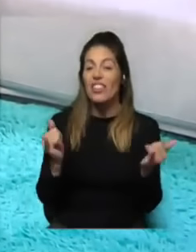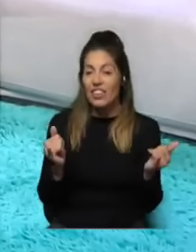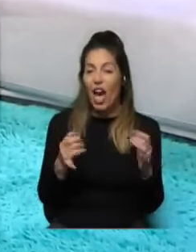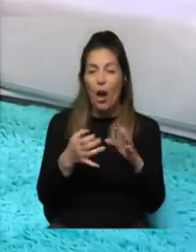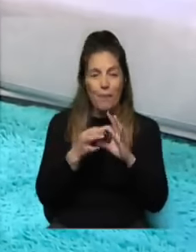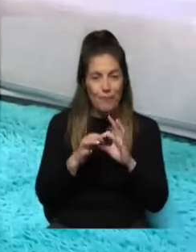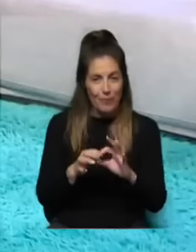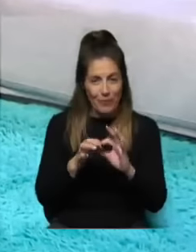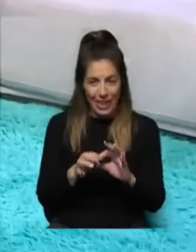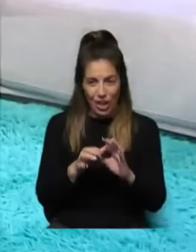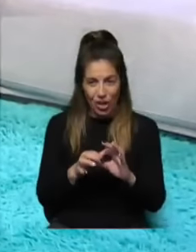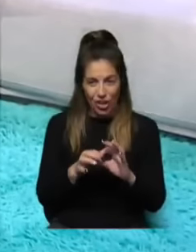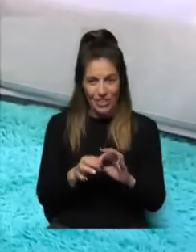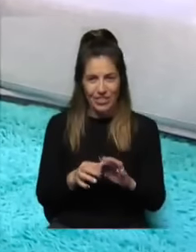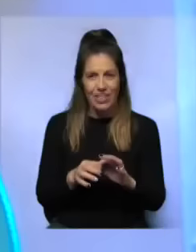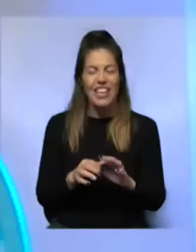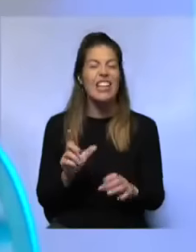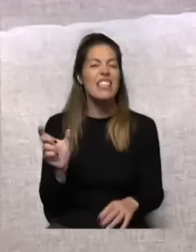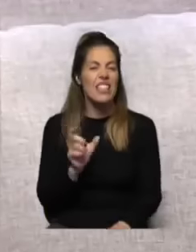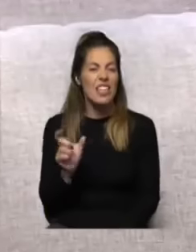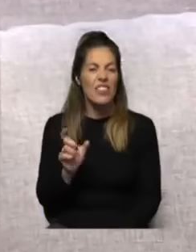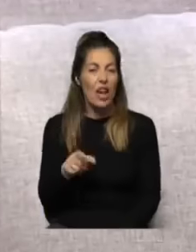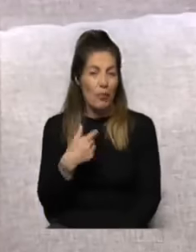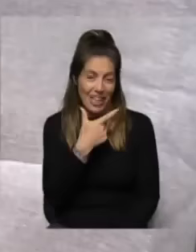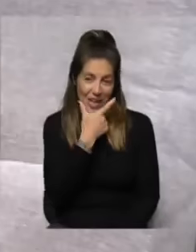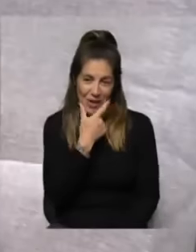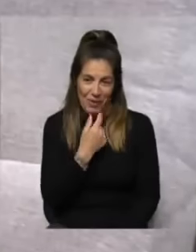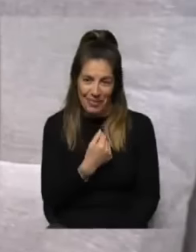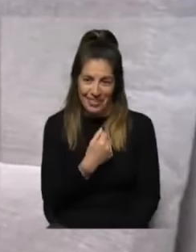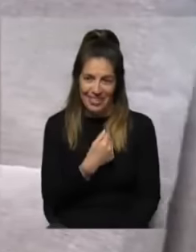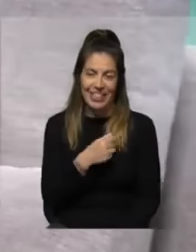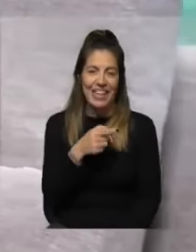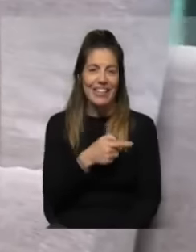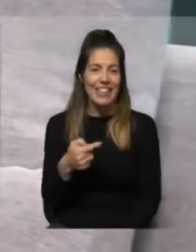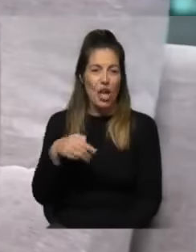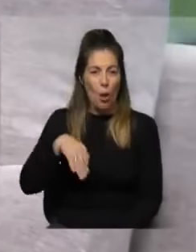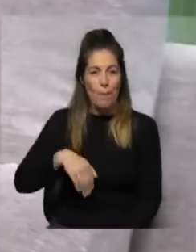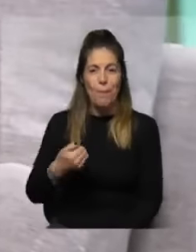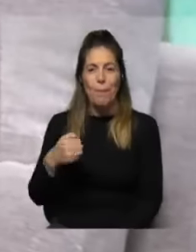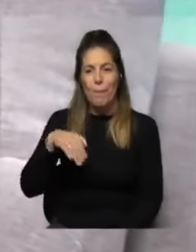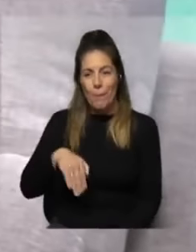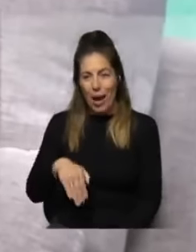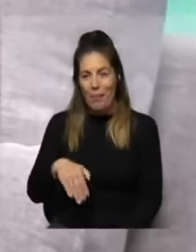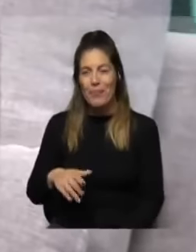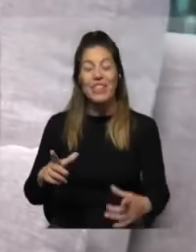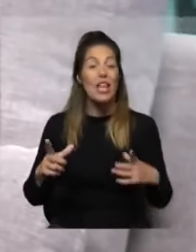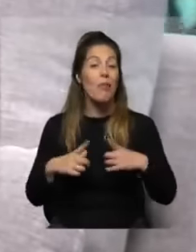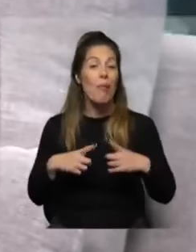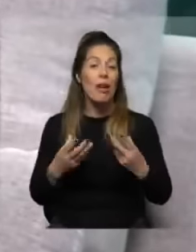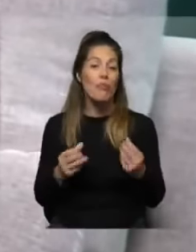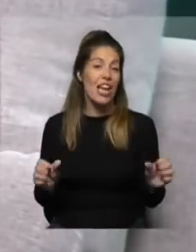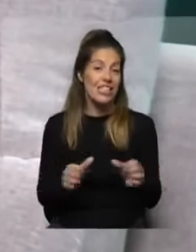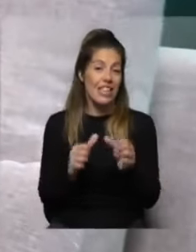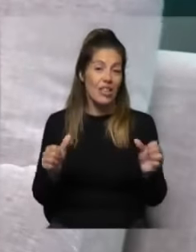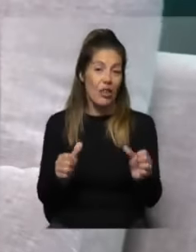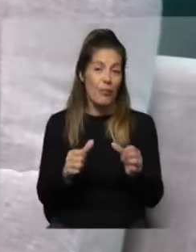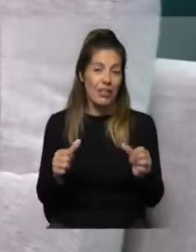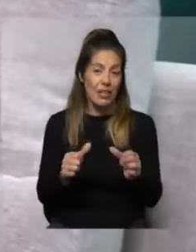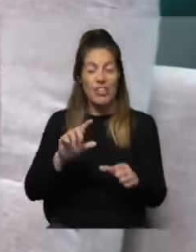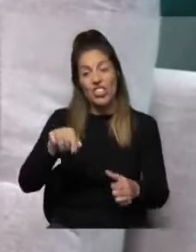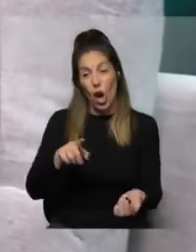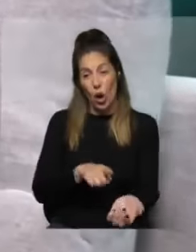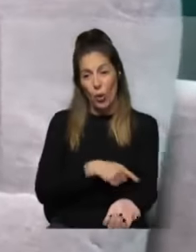miércoles. Hoy es miércoles. ¿Qué significa? Que esta semana, como siempre, el MAM te va a esperar con un montón de actividades para hacer, porque ya te tenemos